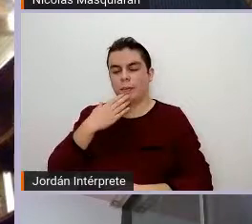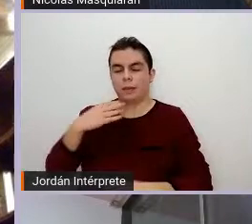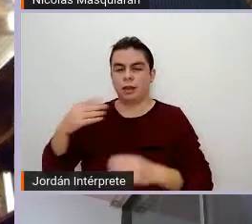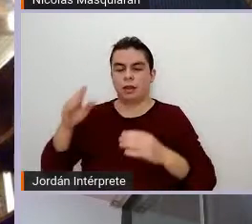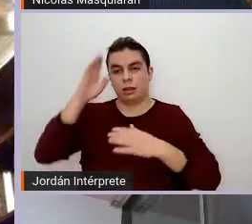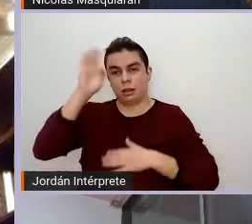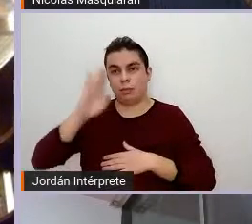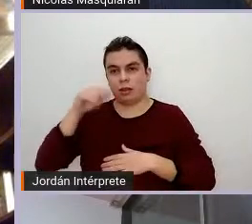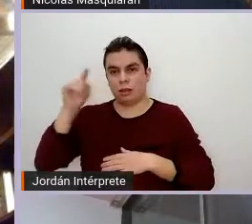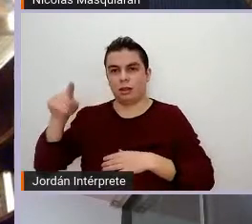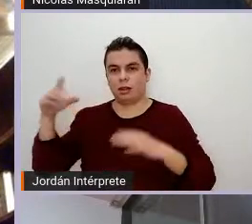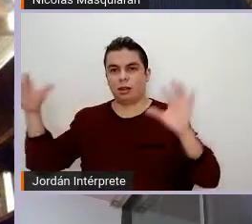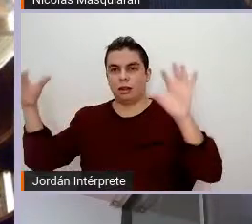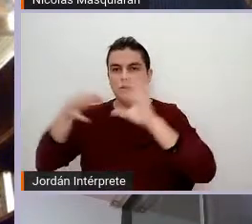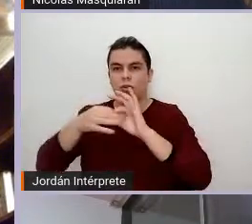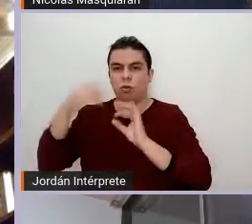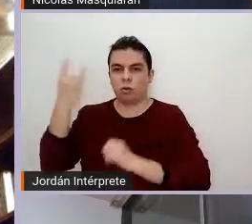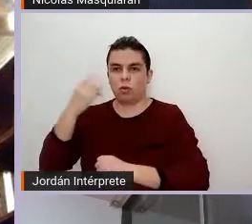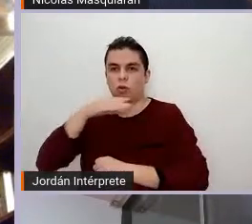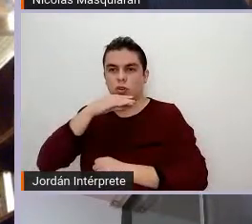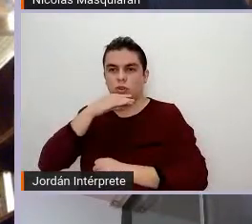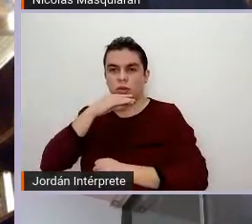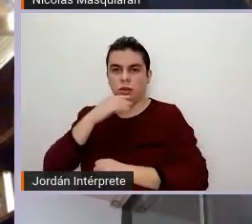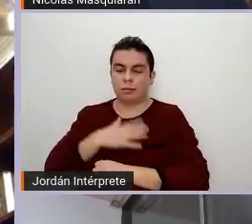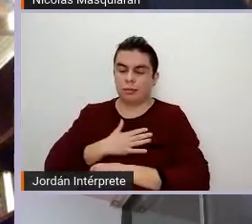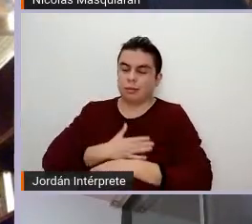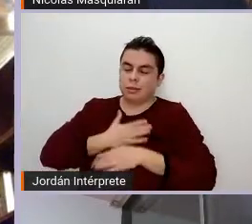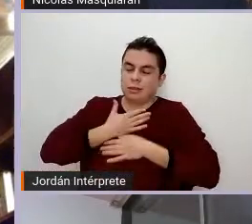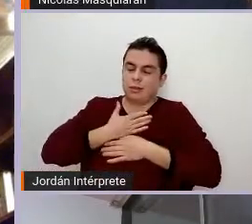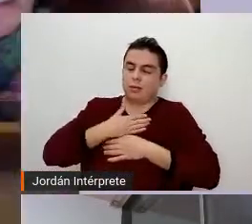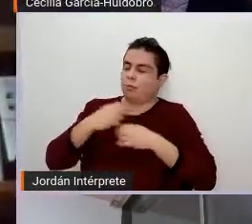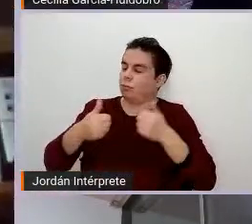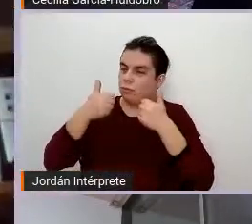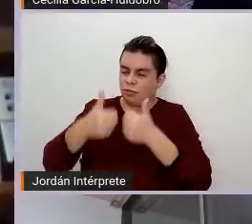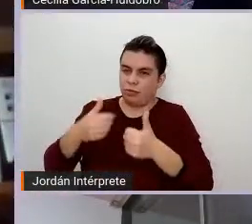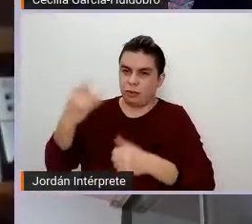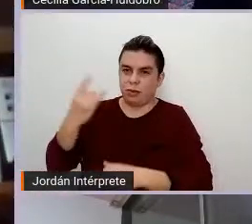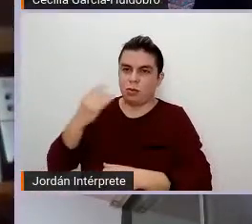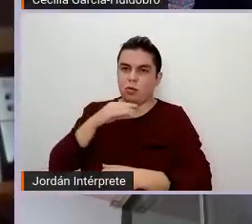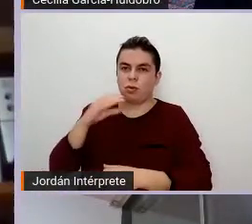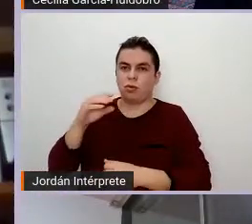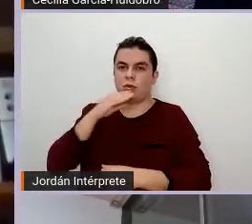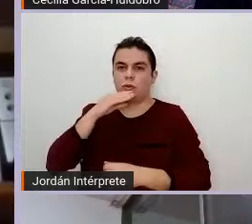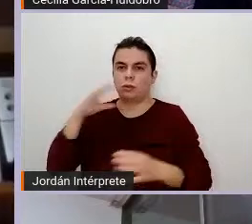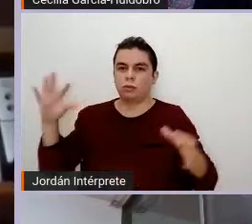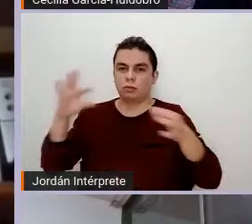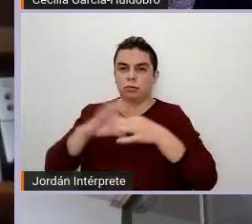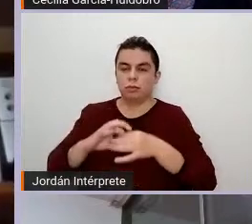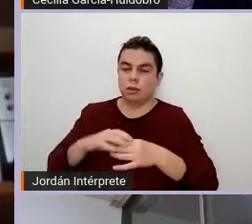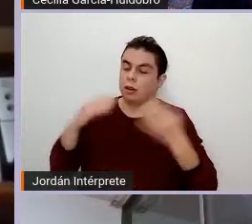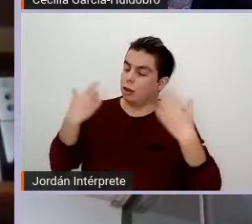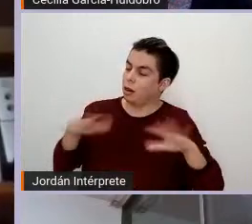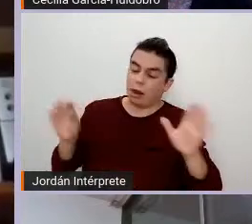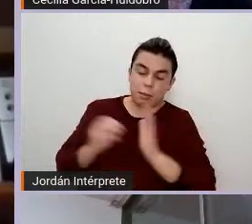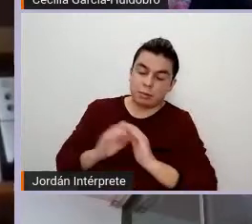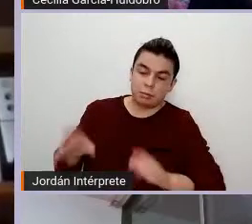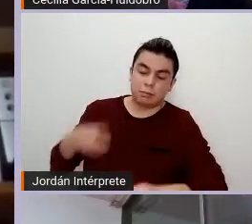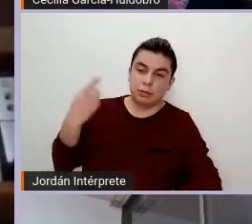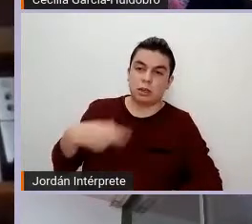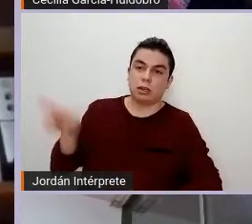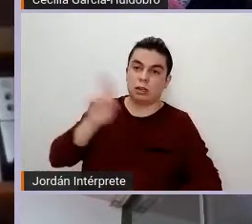Concepción, que esta alianza para mí es un honor. Así es. Nada más reiterar los agradecimientos,